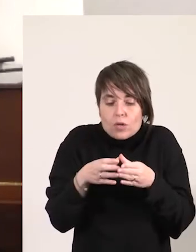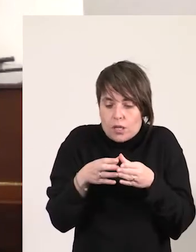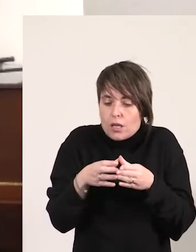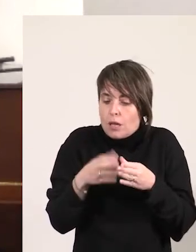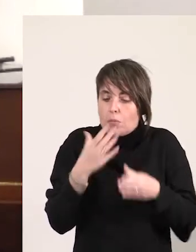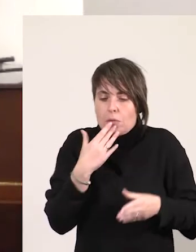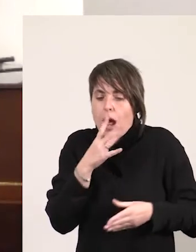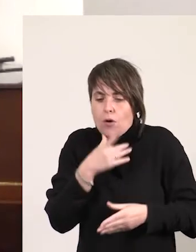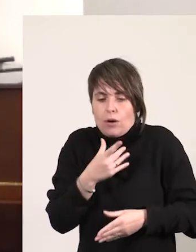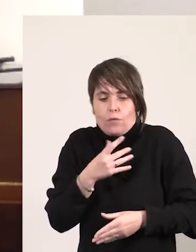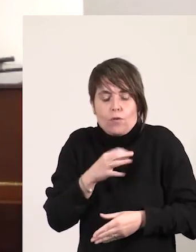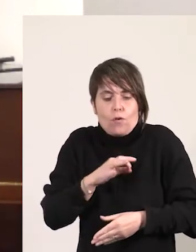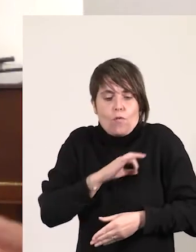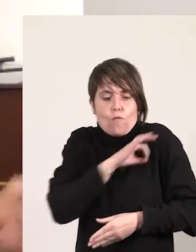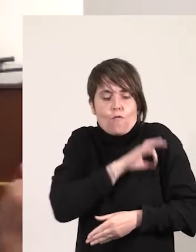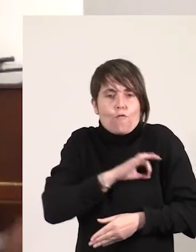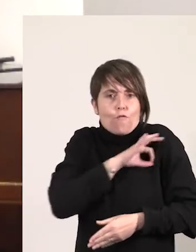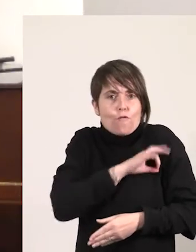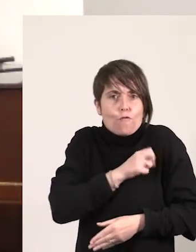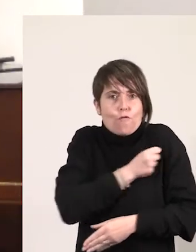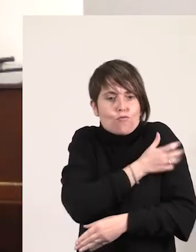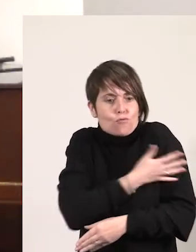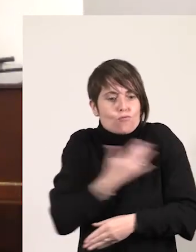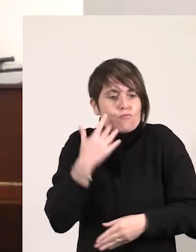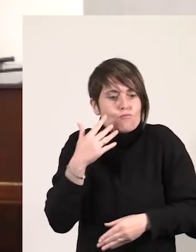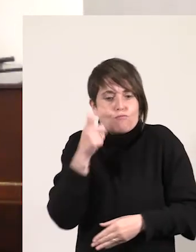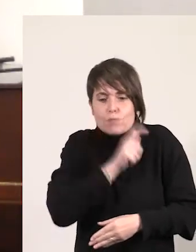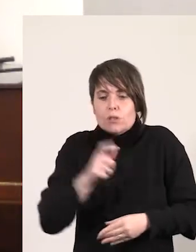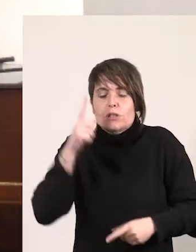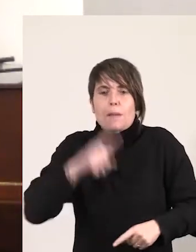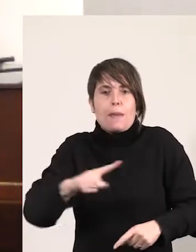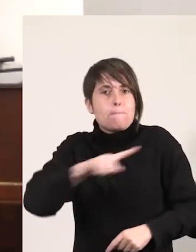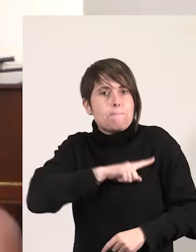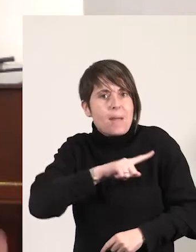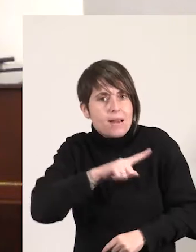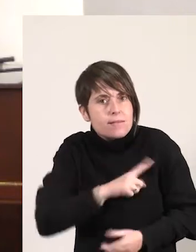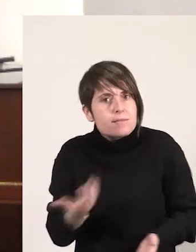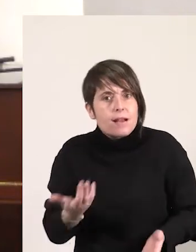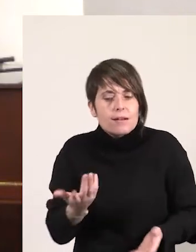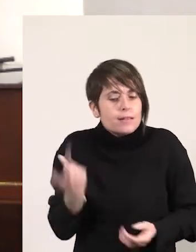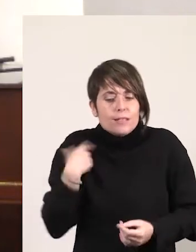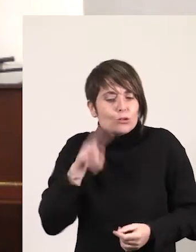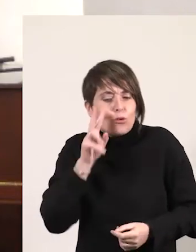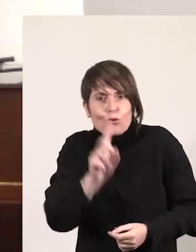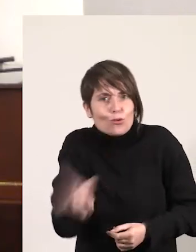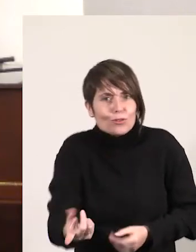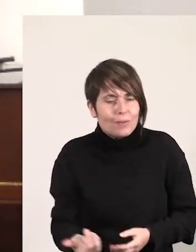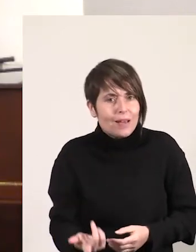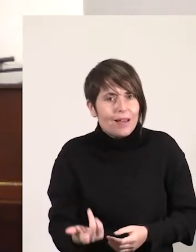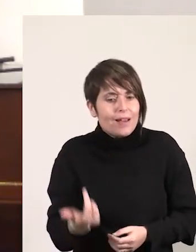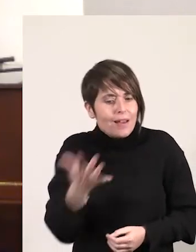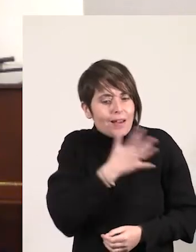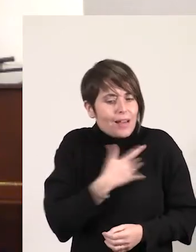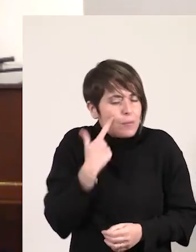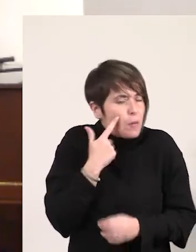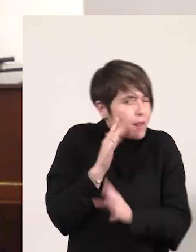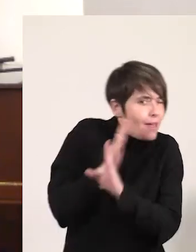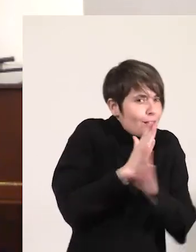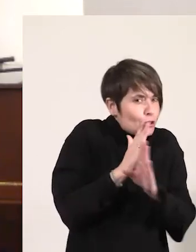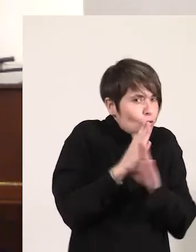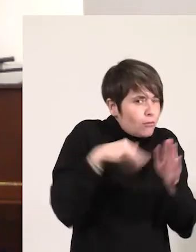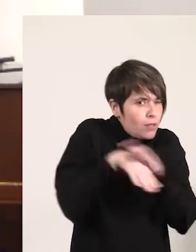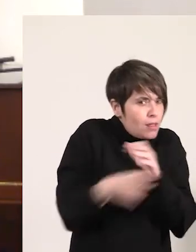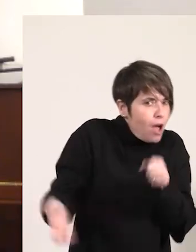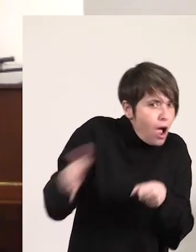Entonces, pues es una comunidad que ha estado pues, de funcionarios en muchos espacios, ¿no? También ha habido muchas personas en el ejército. ¿Y cómo esto no se ve? ¿Cómo